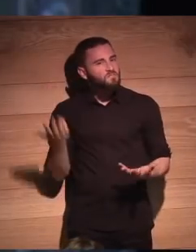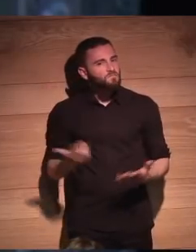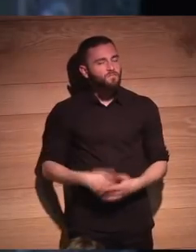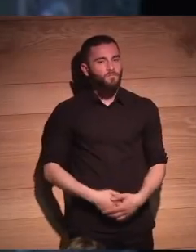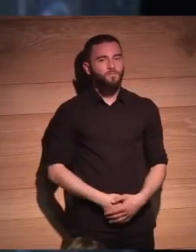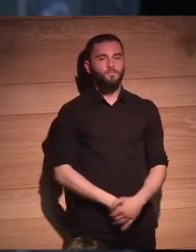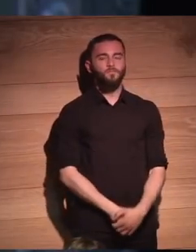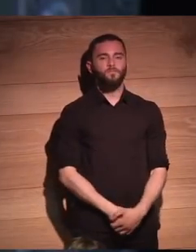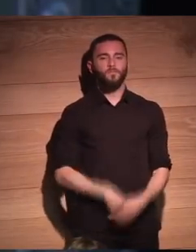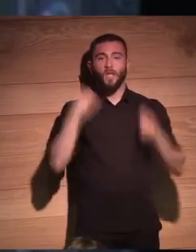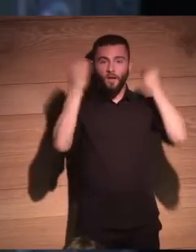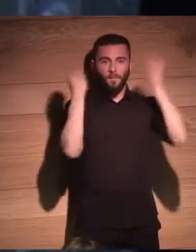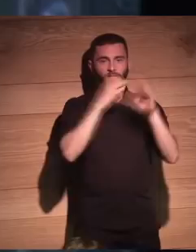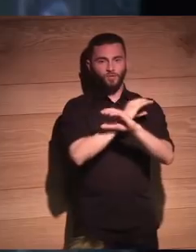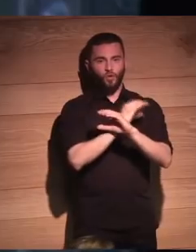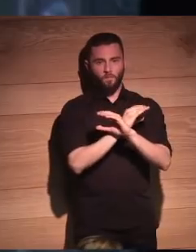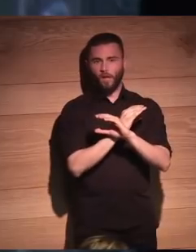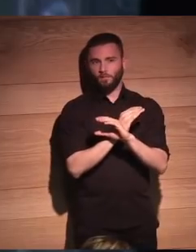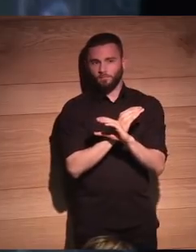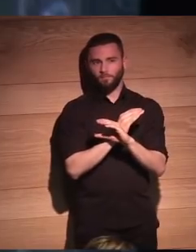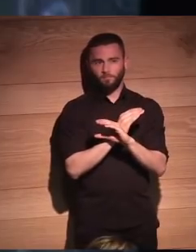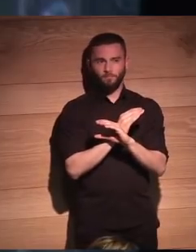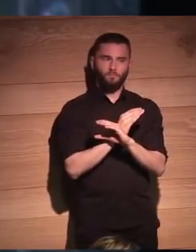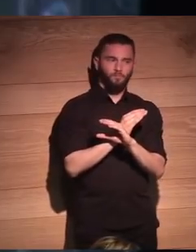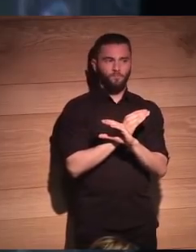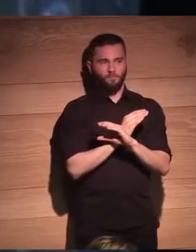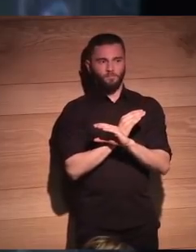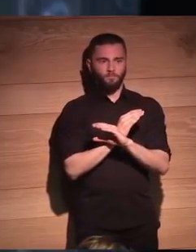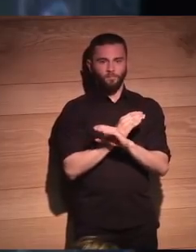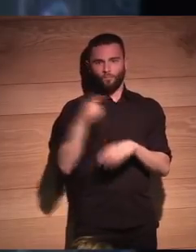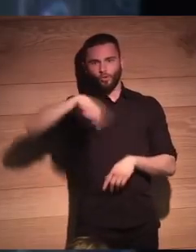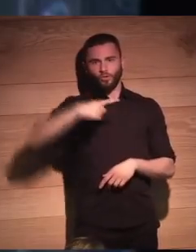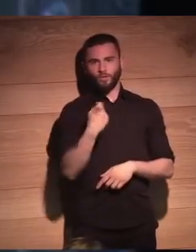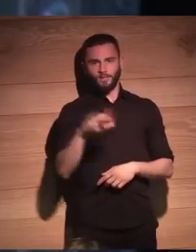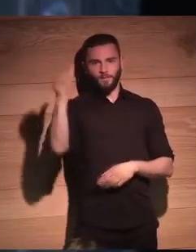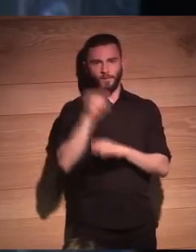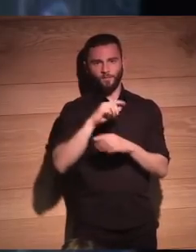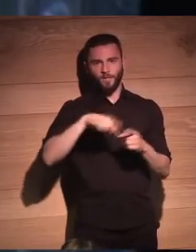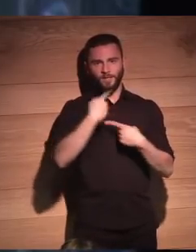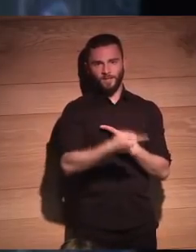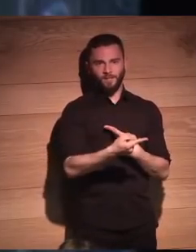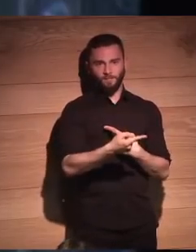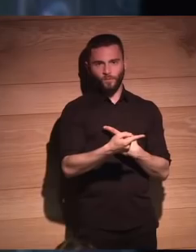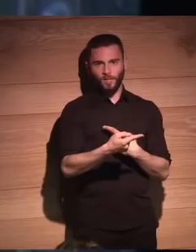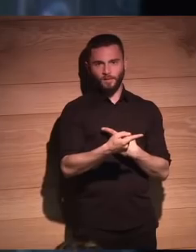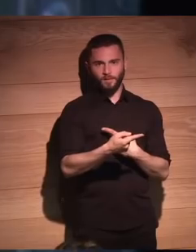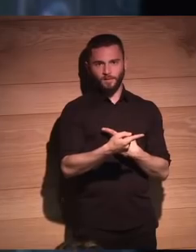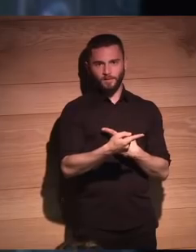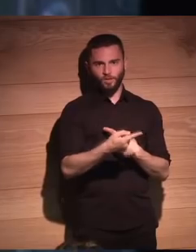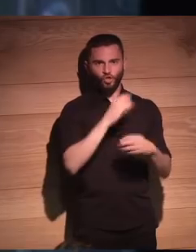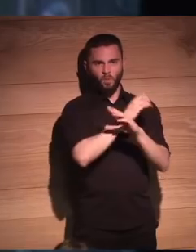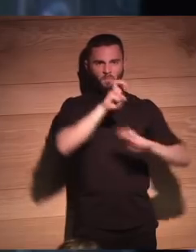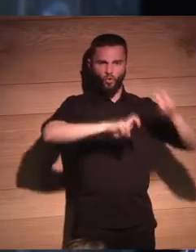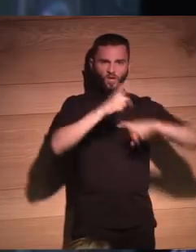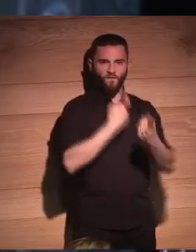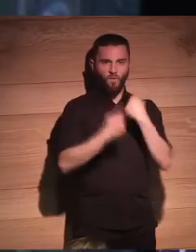¿Consideráis que el cómic podría... O sea, ¿habéis tenido necesidad de, después de ver una película, ir al cómic a buscar más